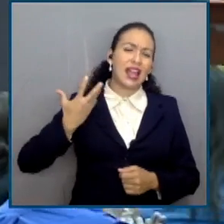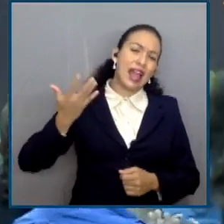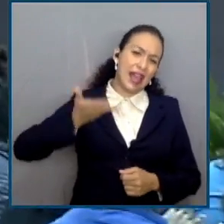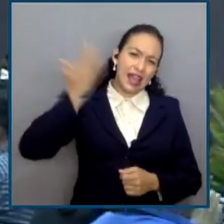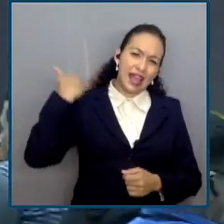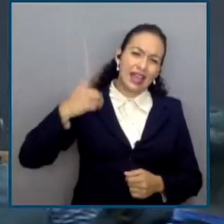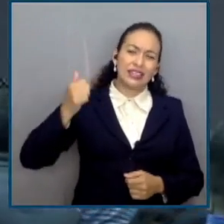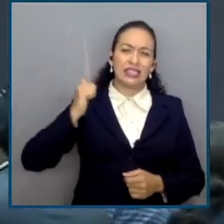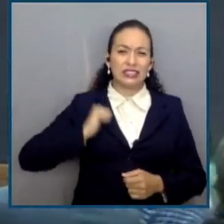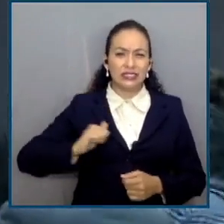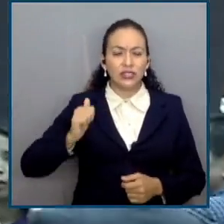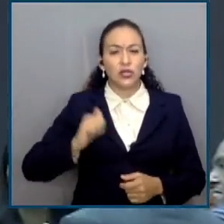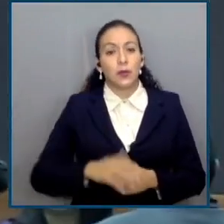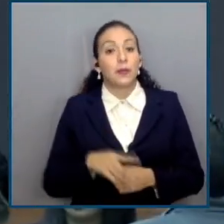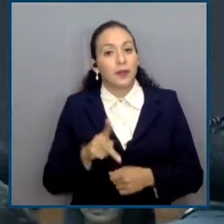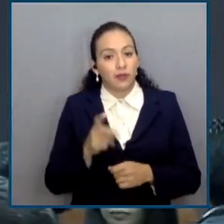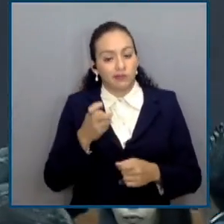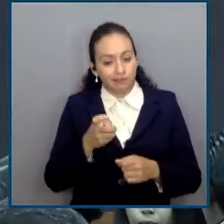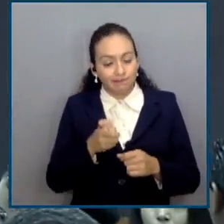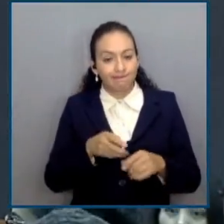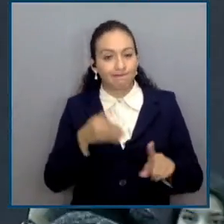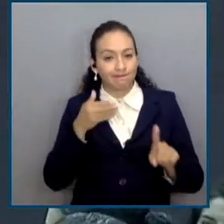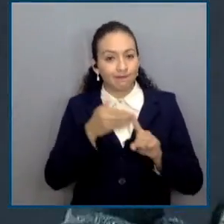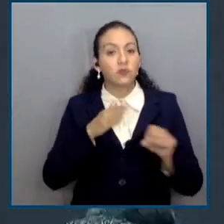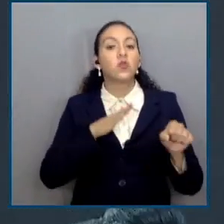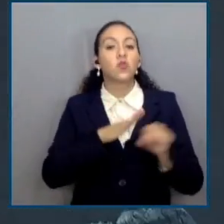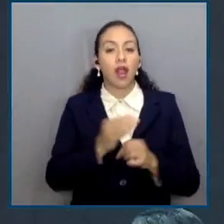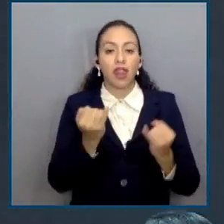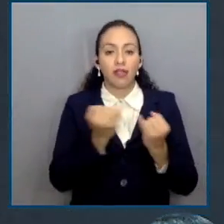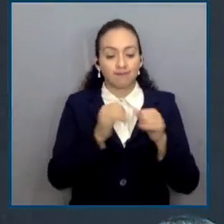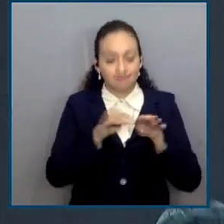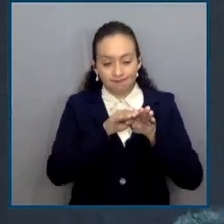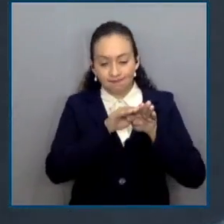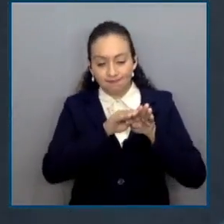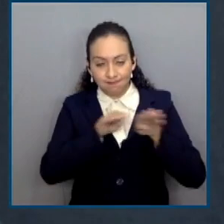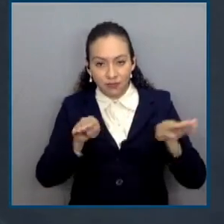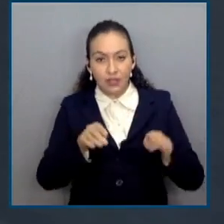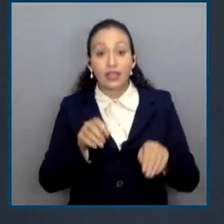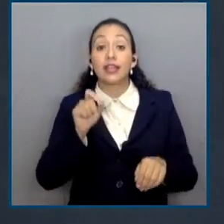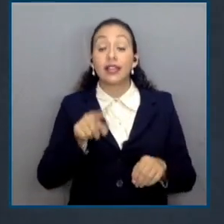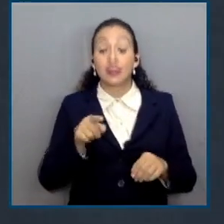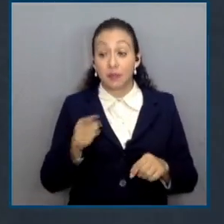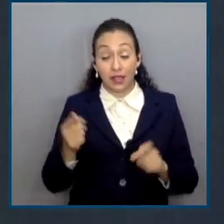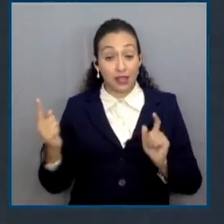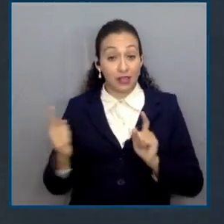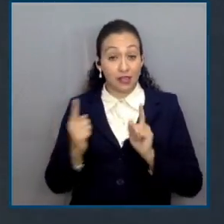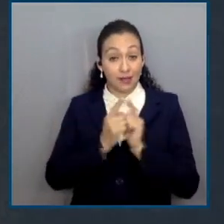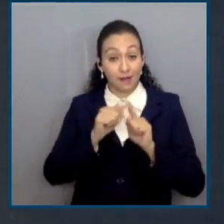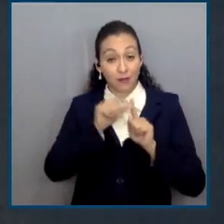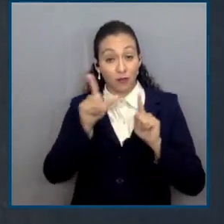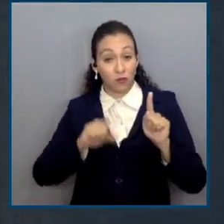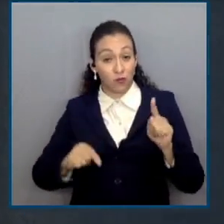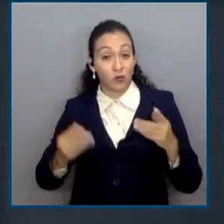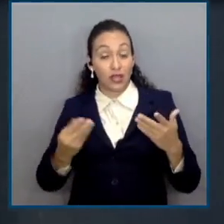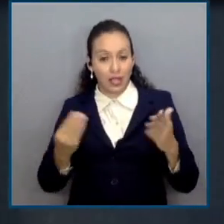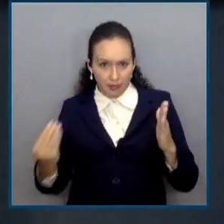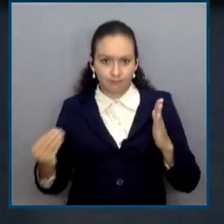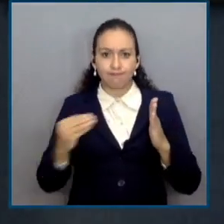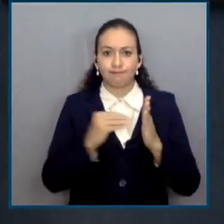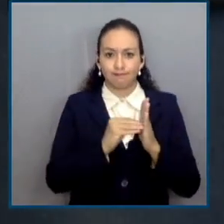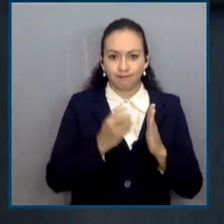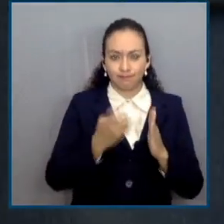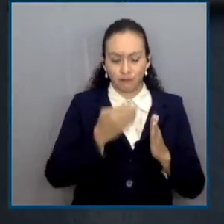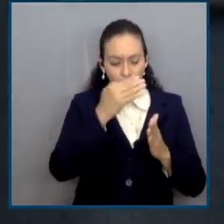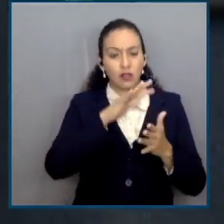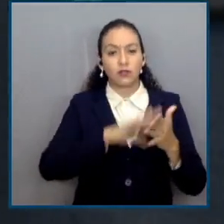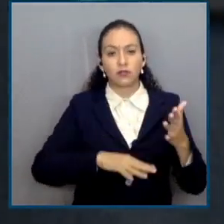9ª sesión del Encuentro Nacional para integrar una agenda de seguridad y justicia desde el Poder Judicial Federal, que se realizó en